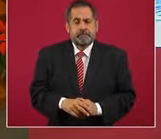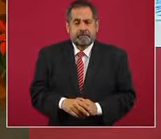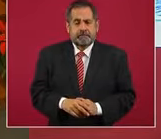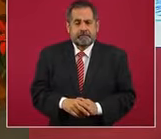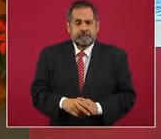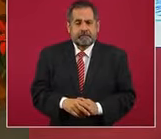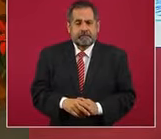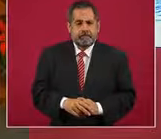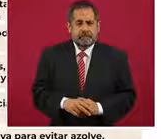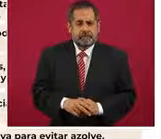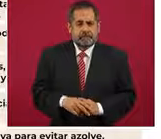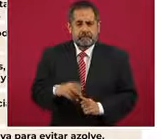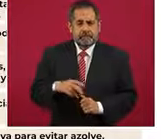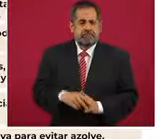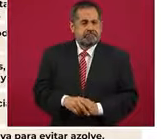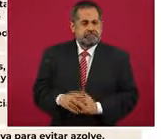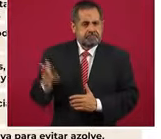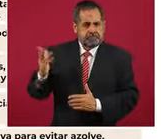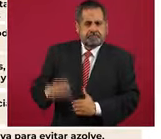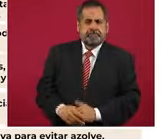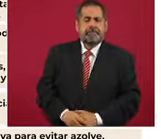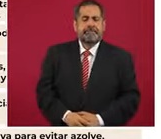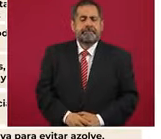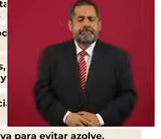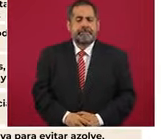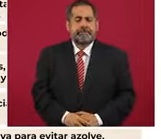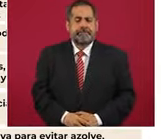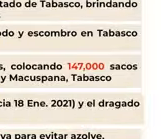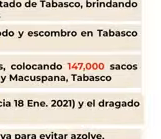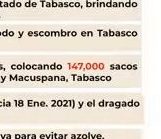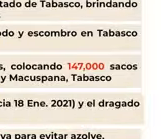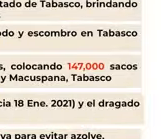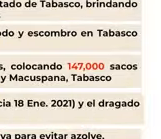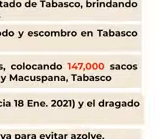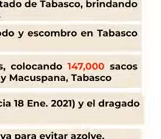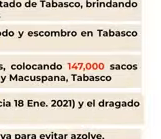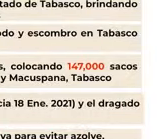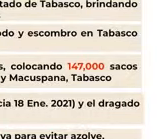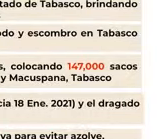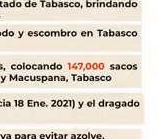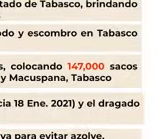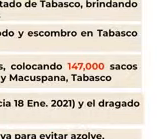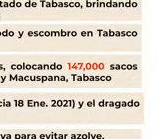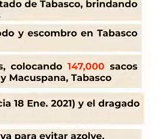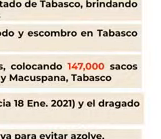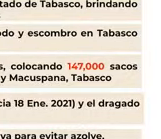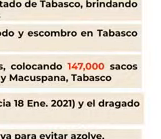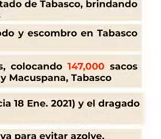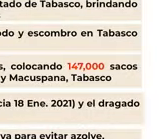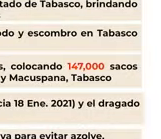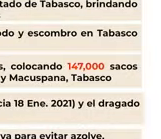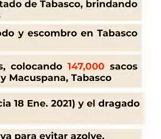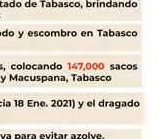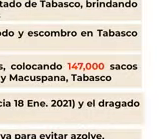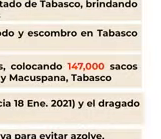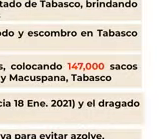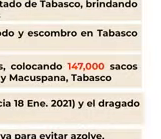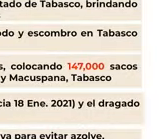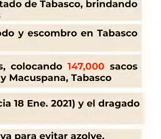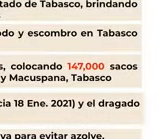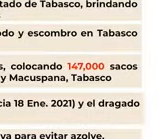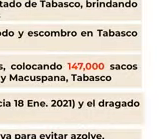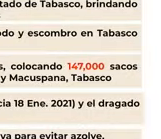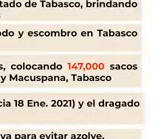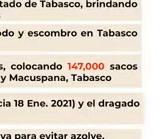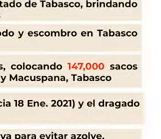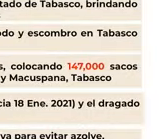Eso, el plan DN3, plan Marina y plan de Guardia Nacional en apoyo a Tabasco, lo veremos con más detalle más adelante en la